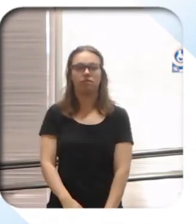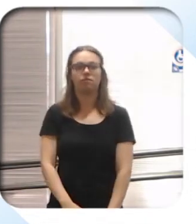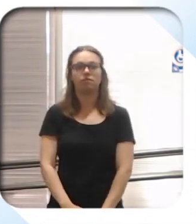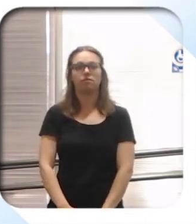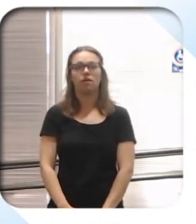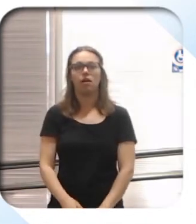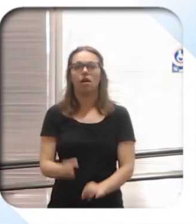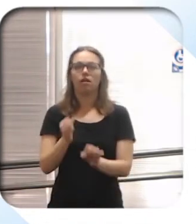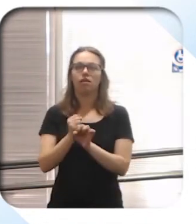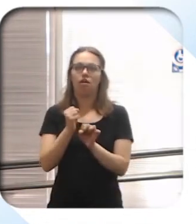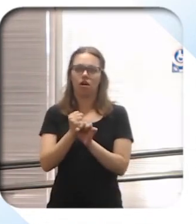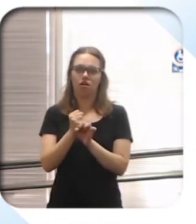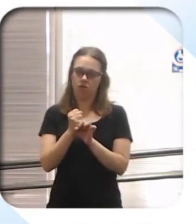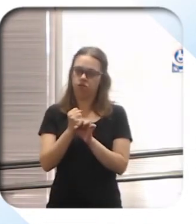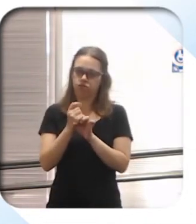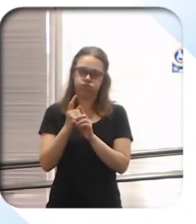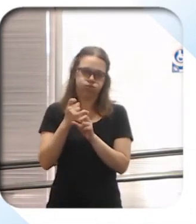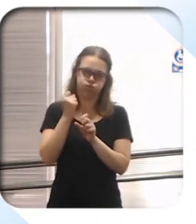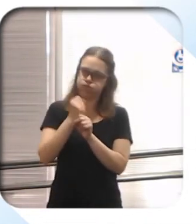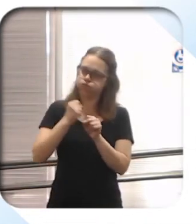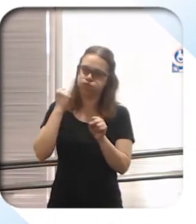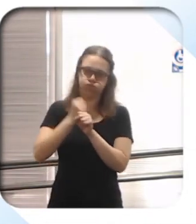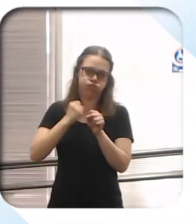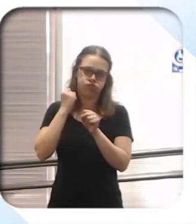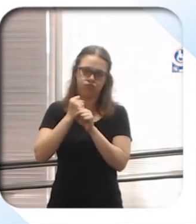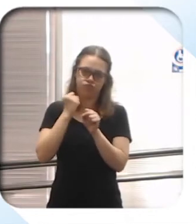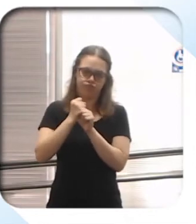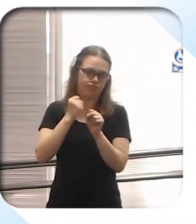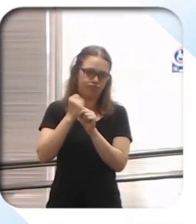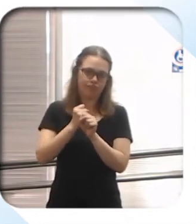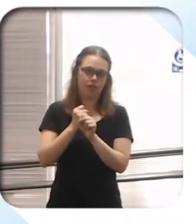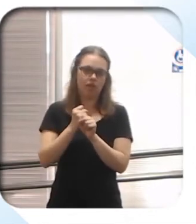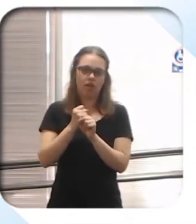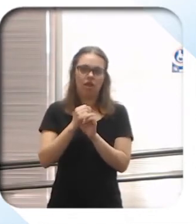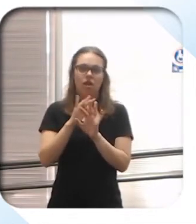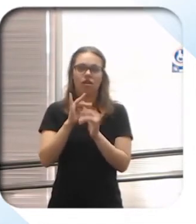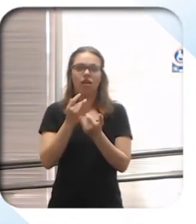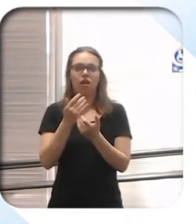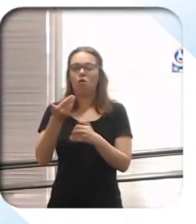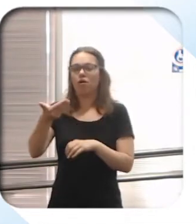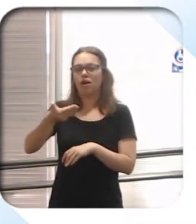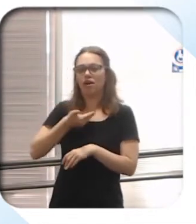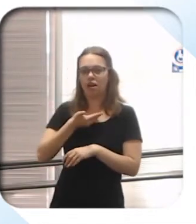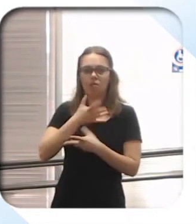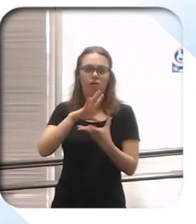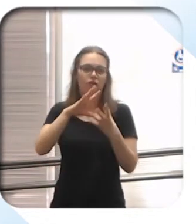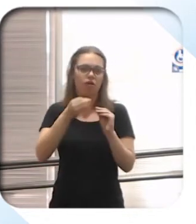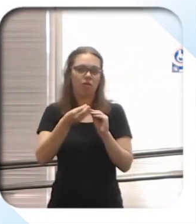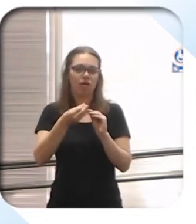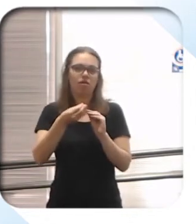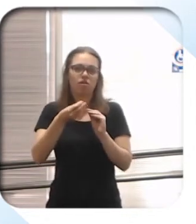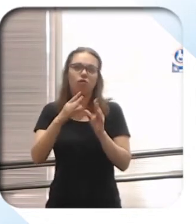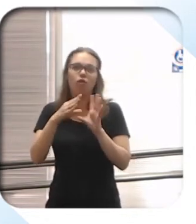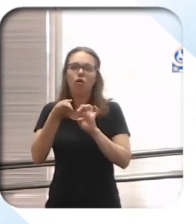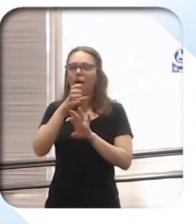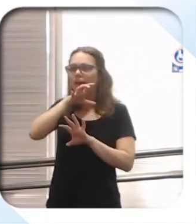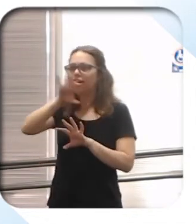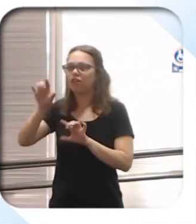He trabajado arduamente a partir de un texto como este, de un reclamo como este, de un grito como